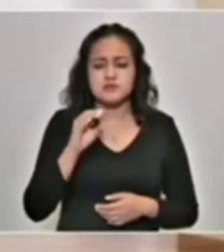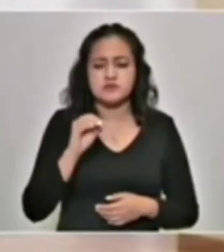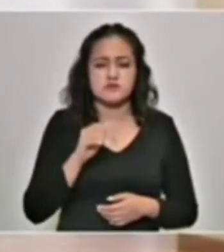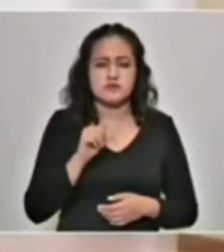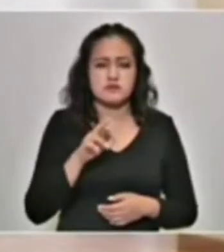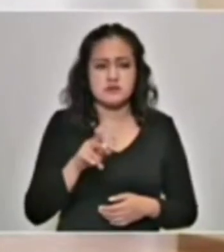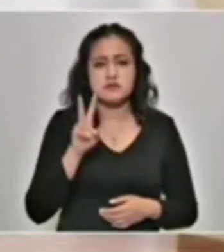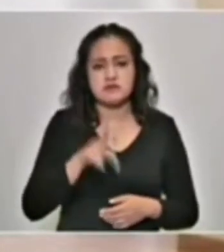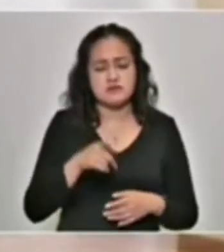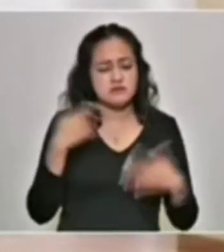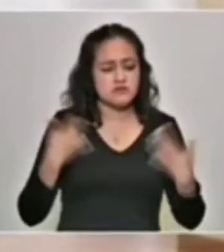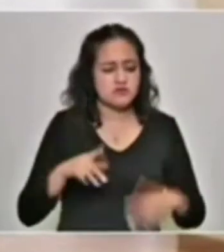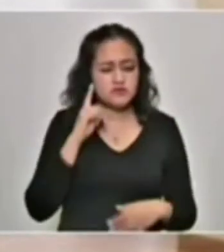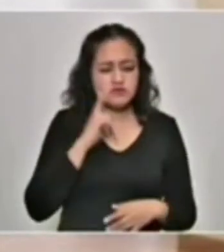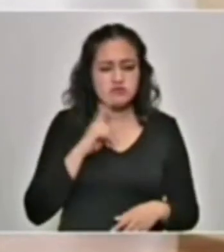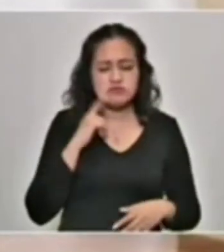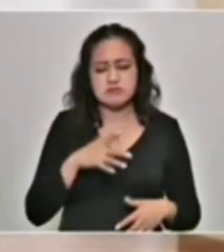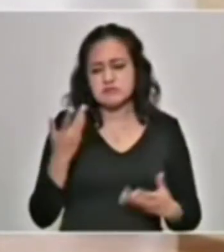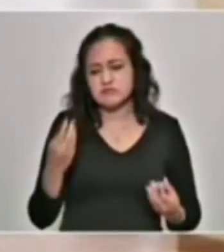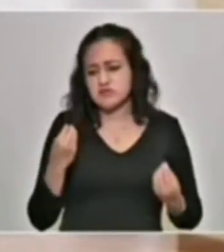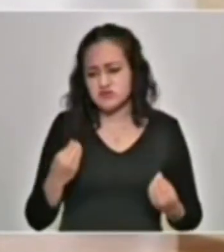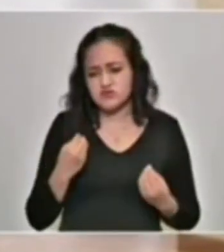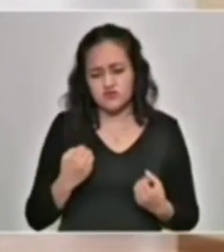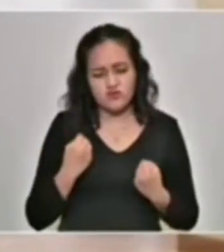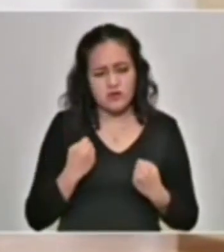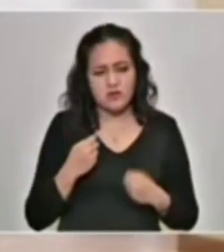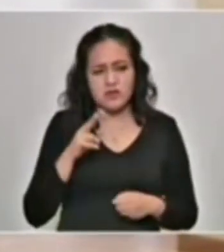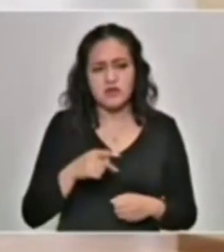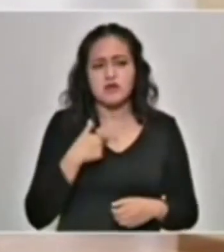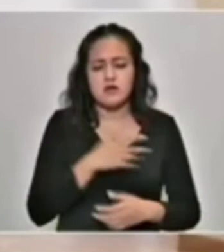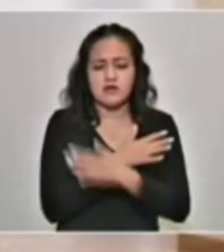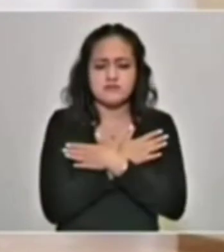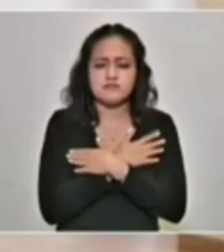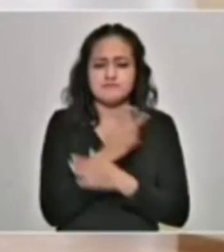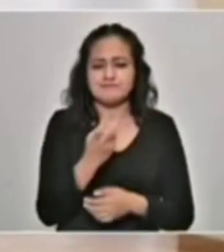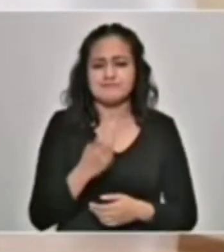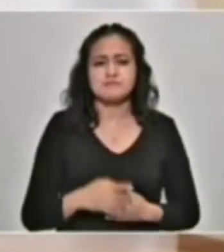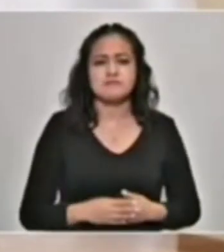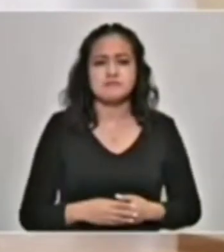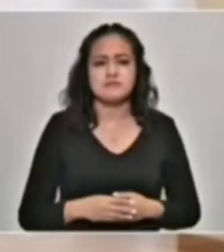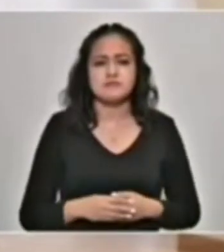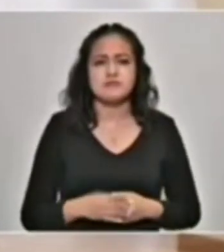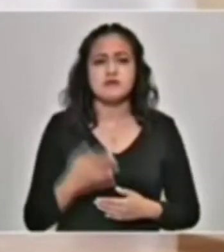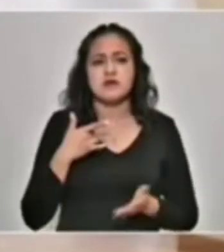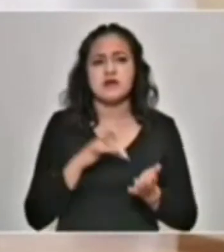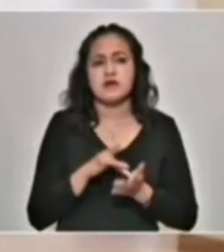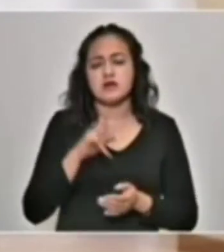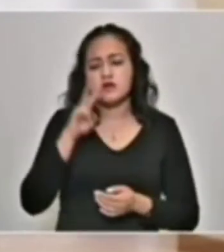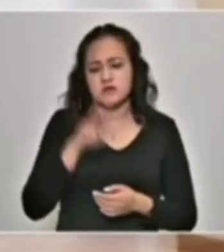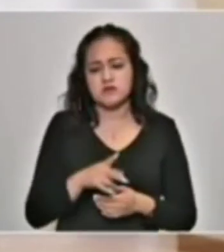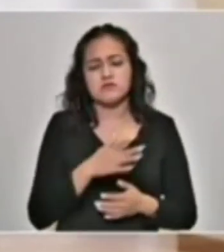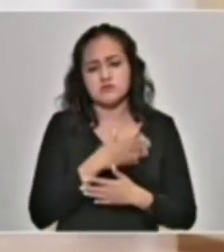guerrera. Es una mujer incansable. Y yo le mando un abrazo de apoyo, de